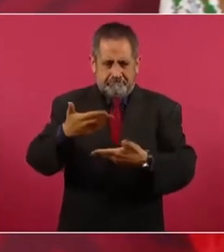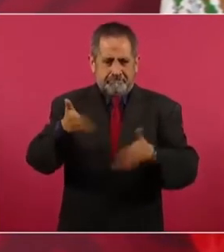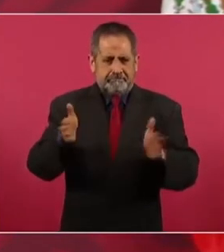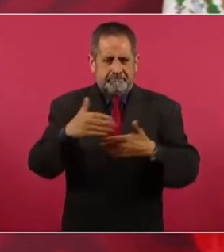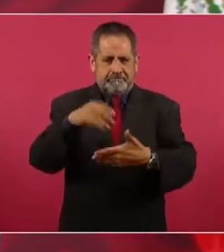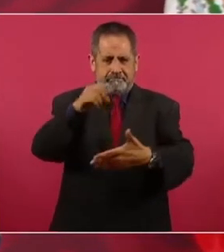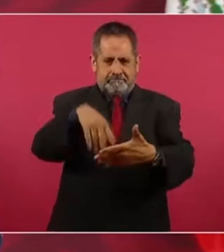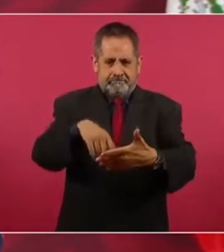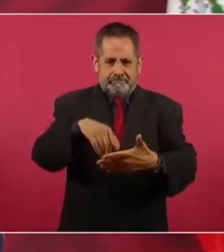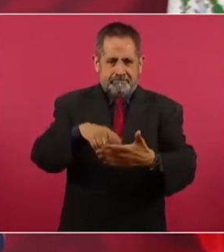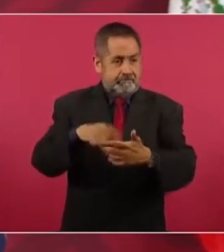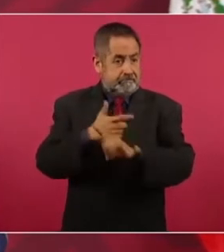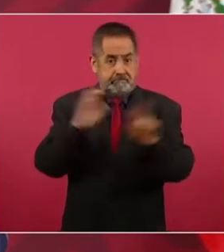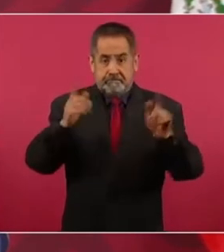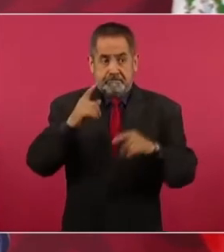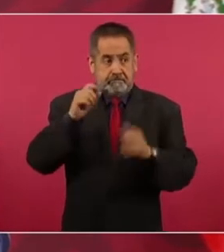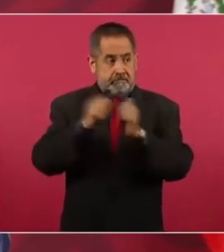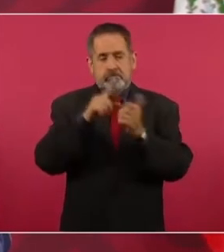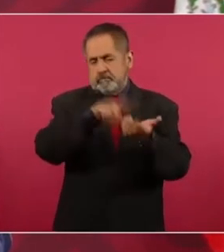en un sindicato,